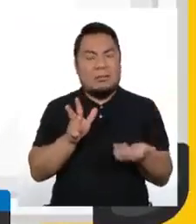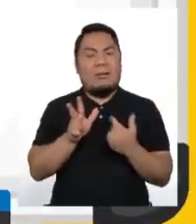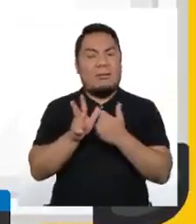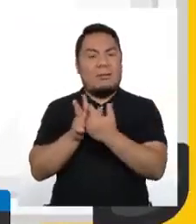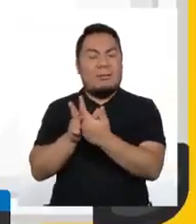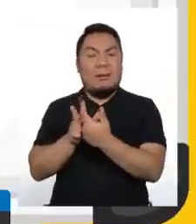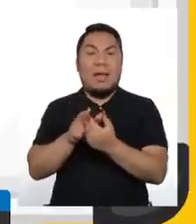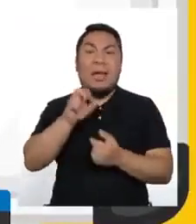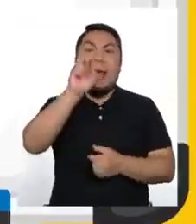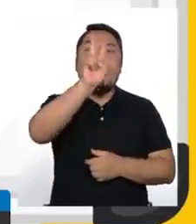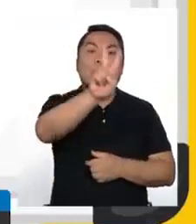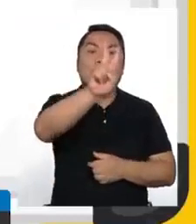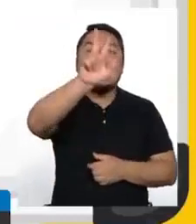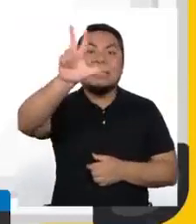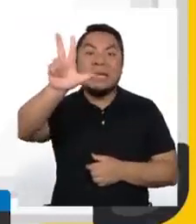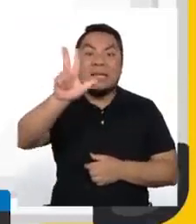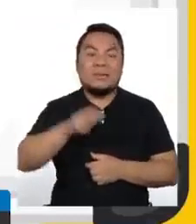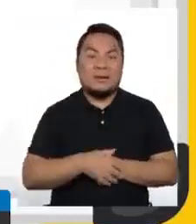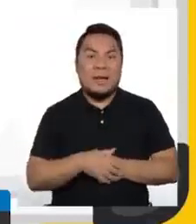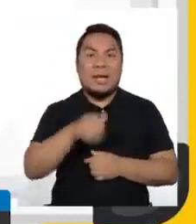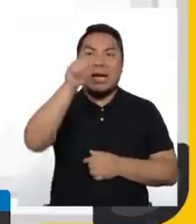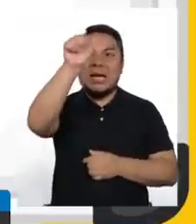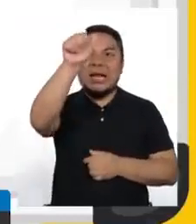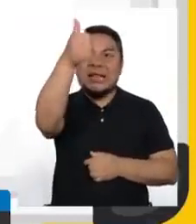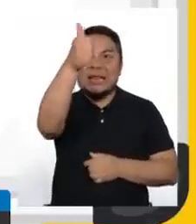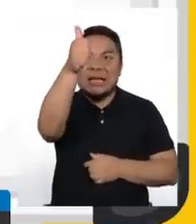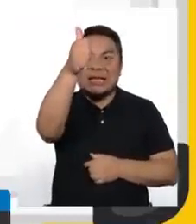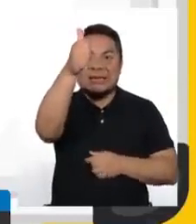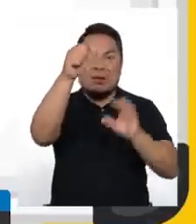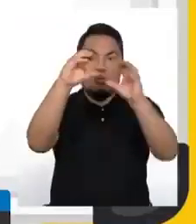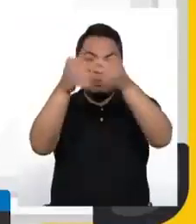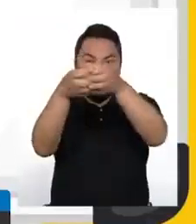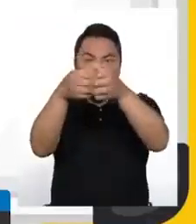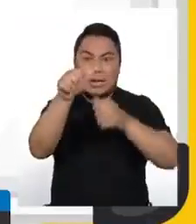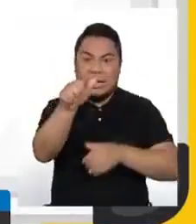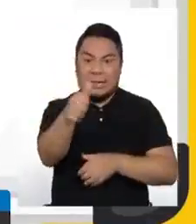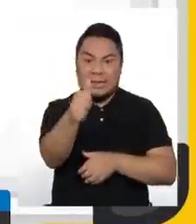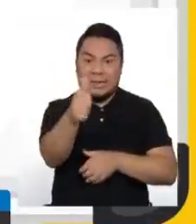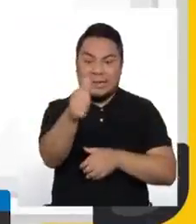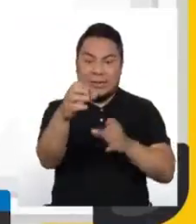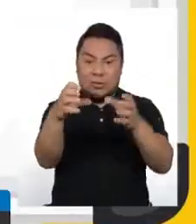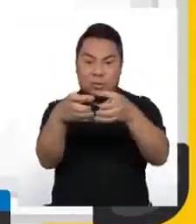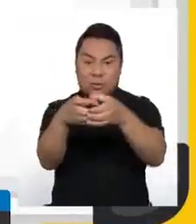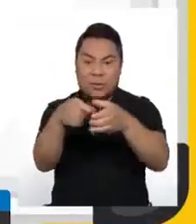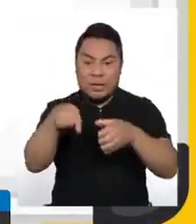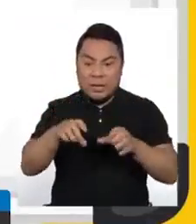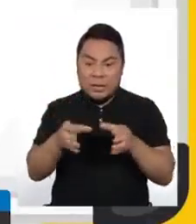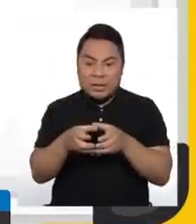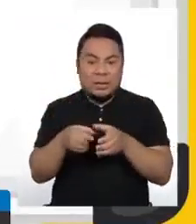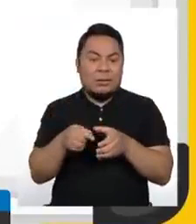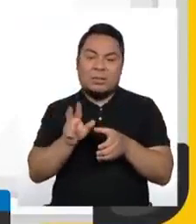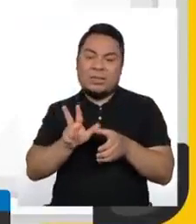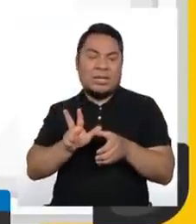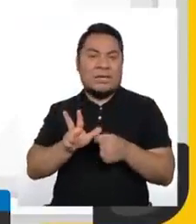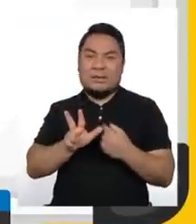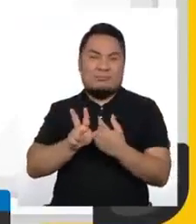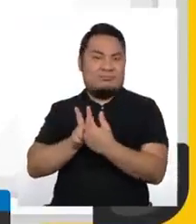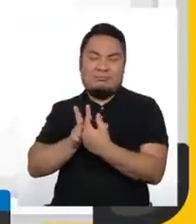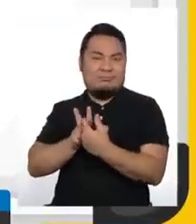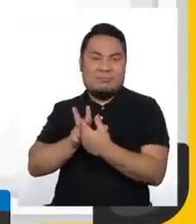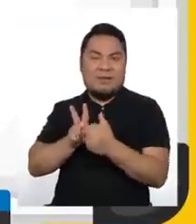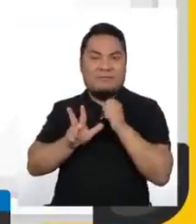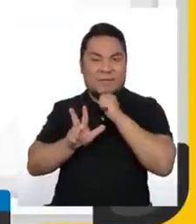Con 23 canicas pequeñas, Tomás pudo formar 2 grupos de 10 y uno de 3.